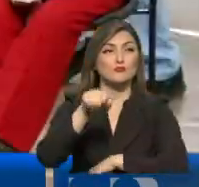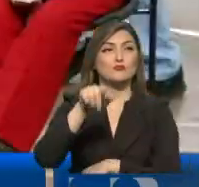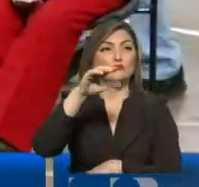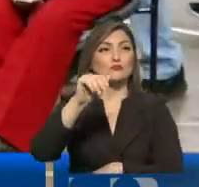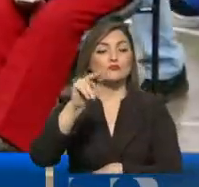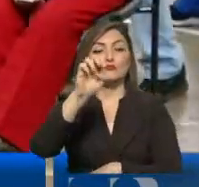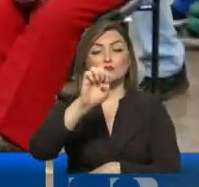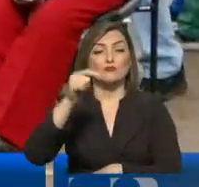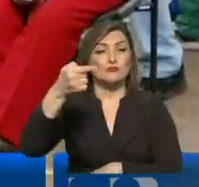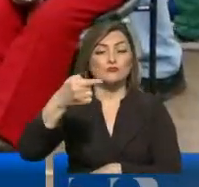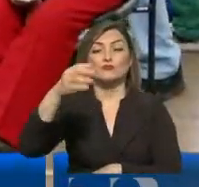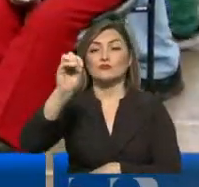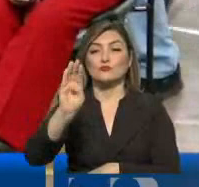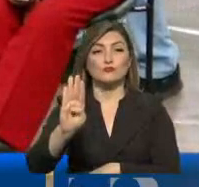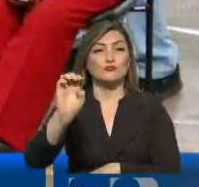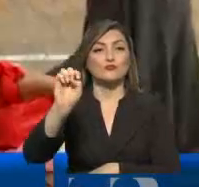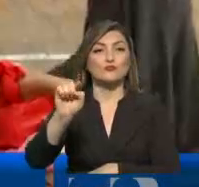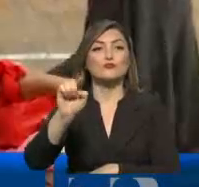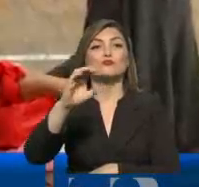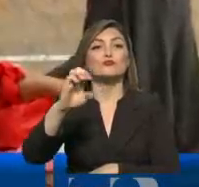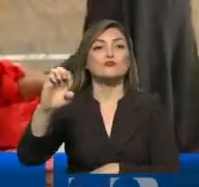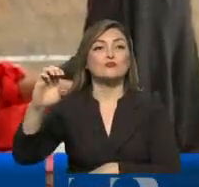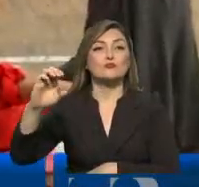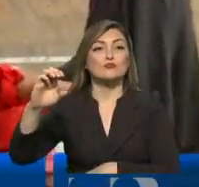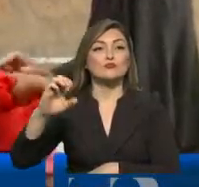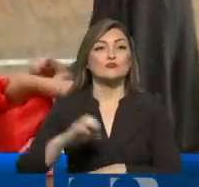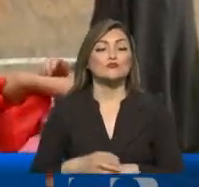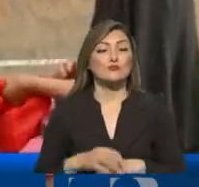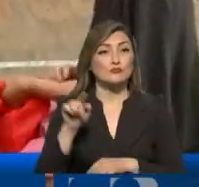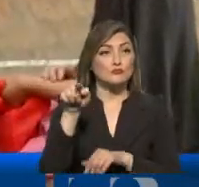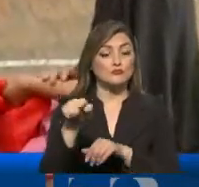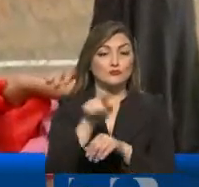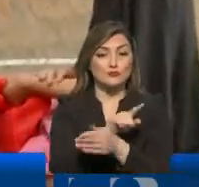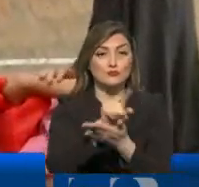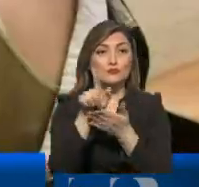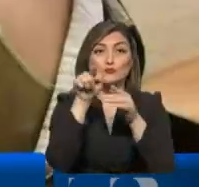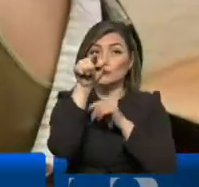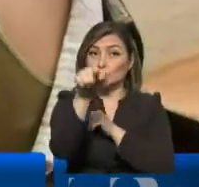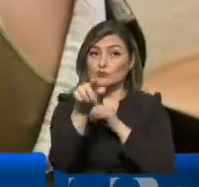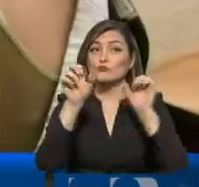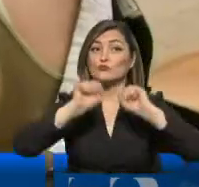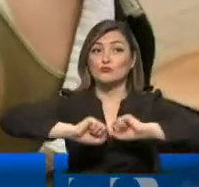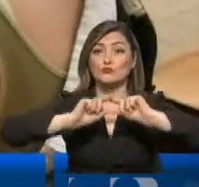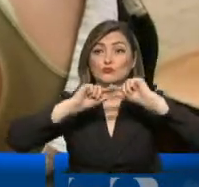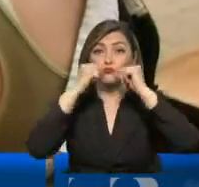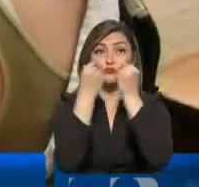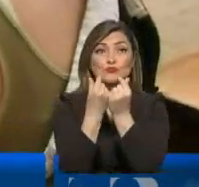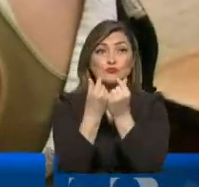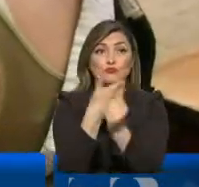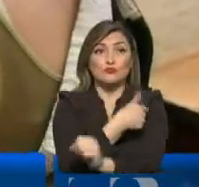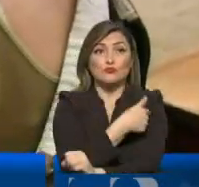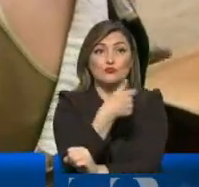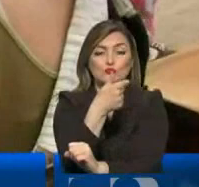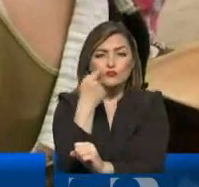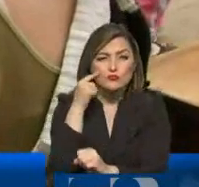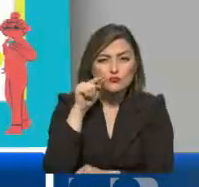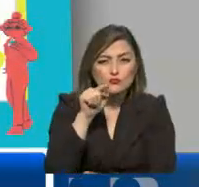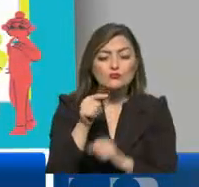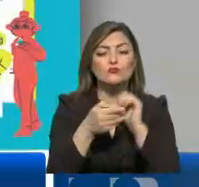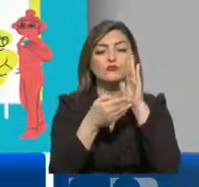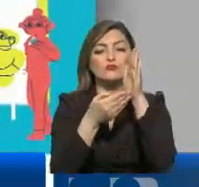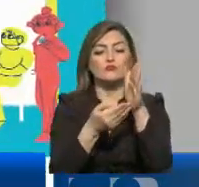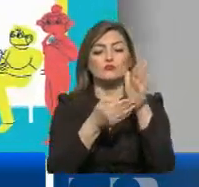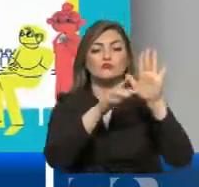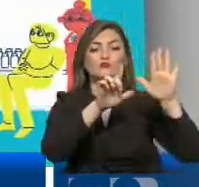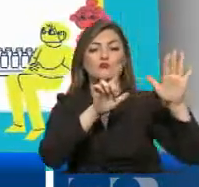lugarvacunacion.cne.gob.es para así evitar aglomeraciones. En ese link, cada semana usted podrá encontrar los grupos que serán inmunizados. Por ejemplo,